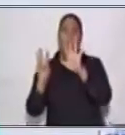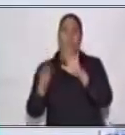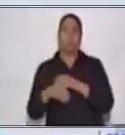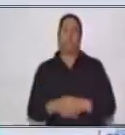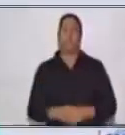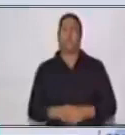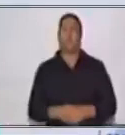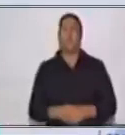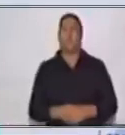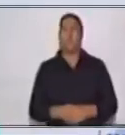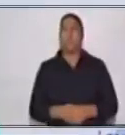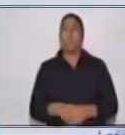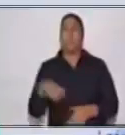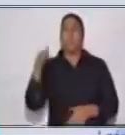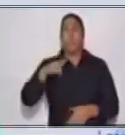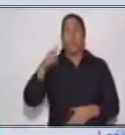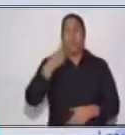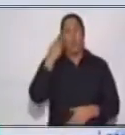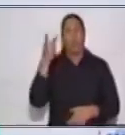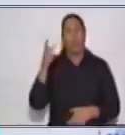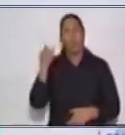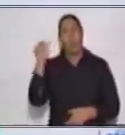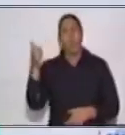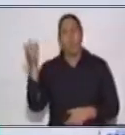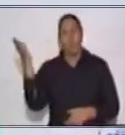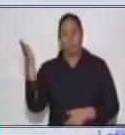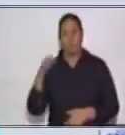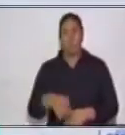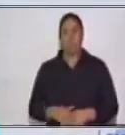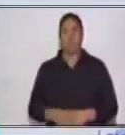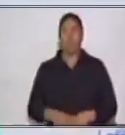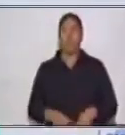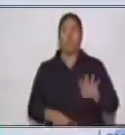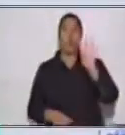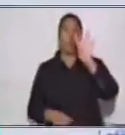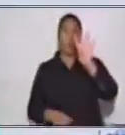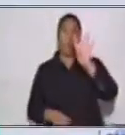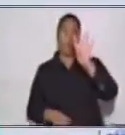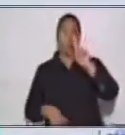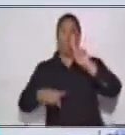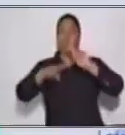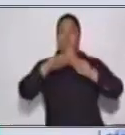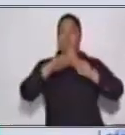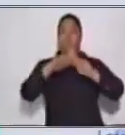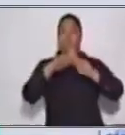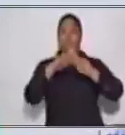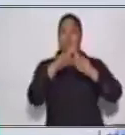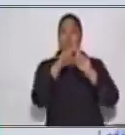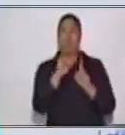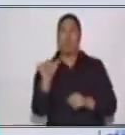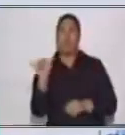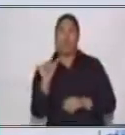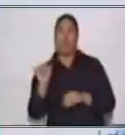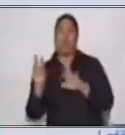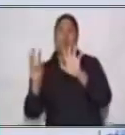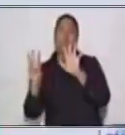y lo veo de este lado. 4x es igual a